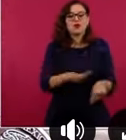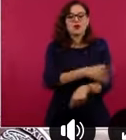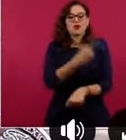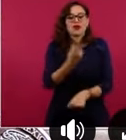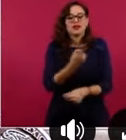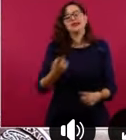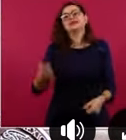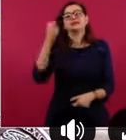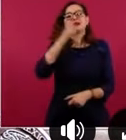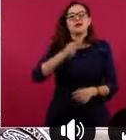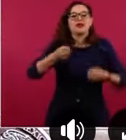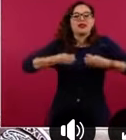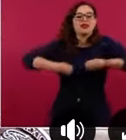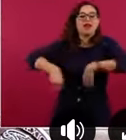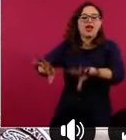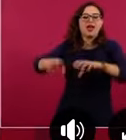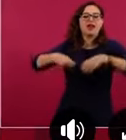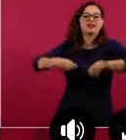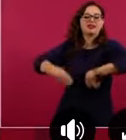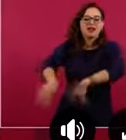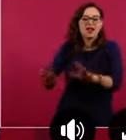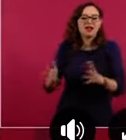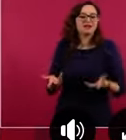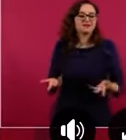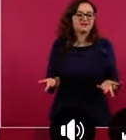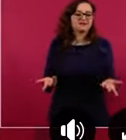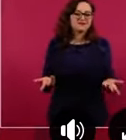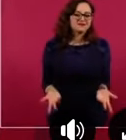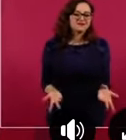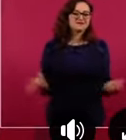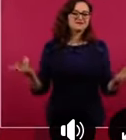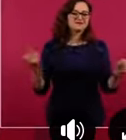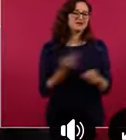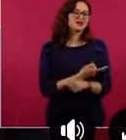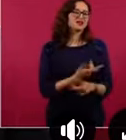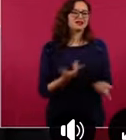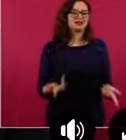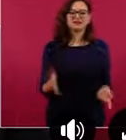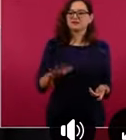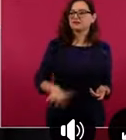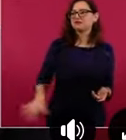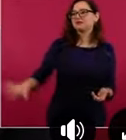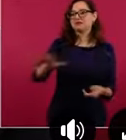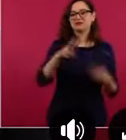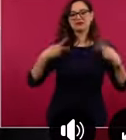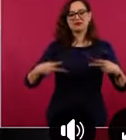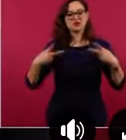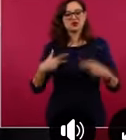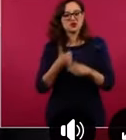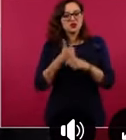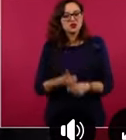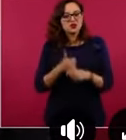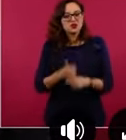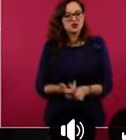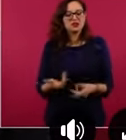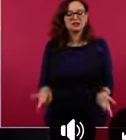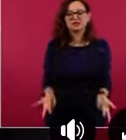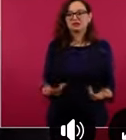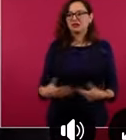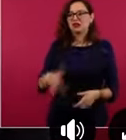estas fuerzas de seguridad, y sobre todo pensando en las víctimas, que después de que se hace este esfuerzo, luego